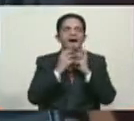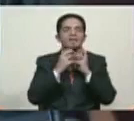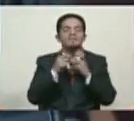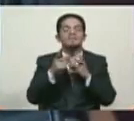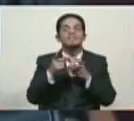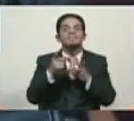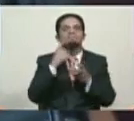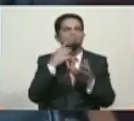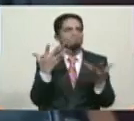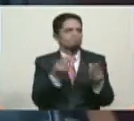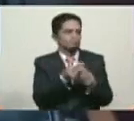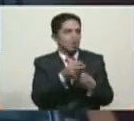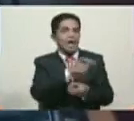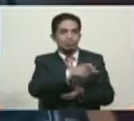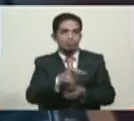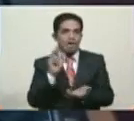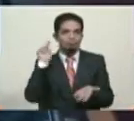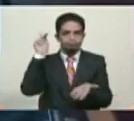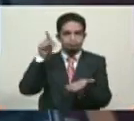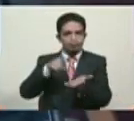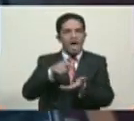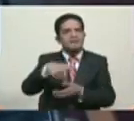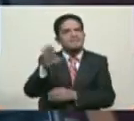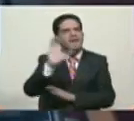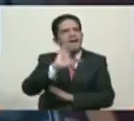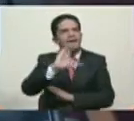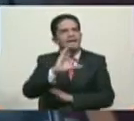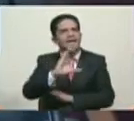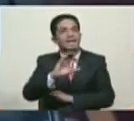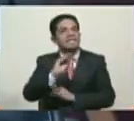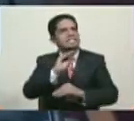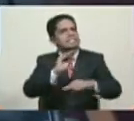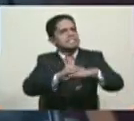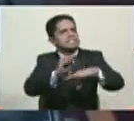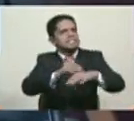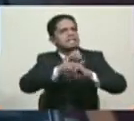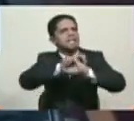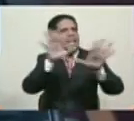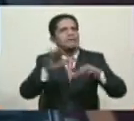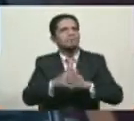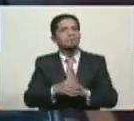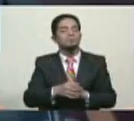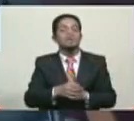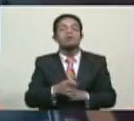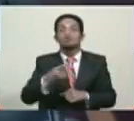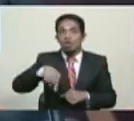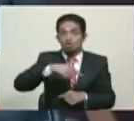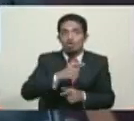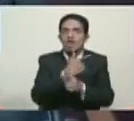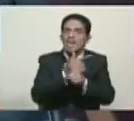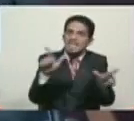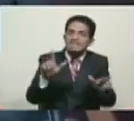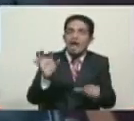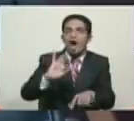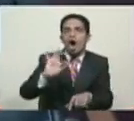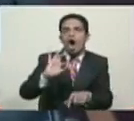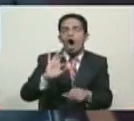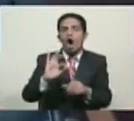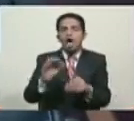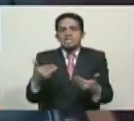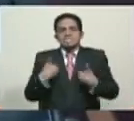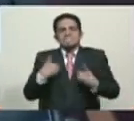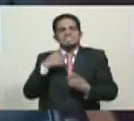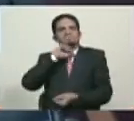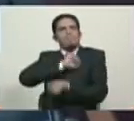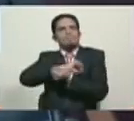venezolanos a su llegada a Caracas con un mensaje claro para la historia: o somos libres o somos mártires. Para que